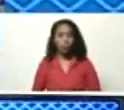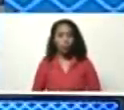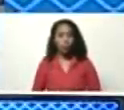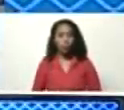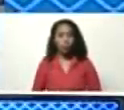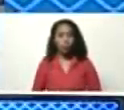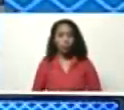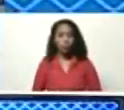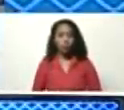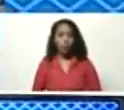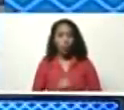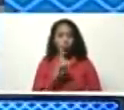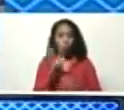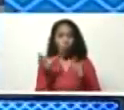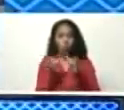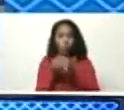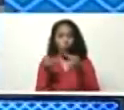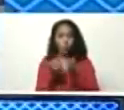Un puñado